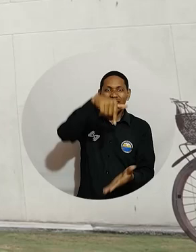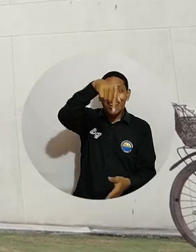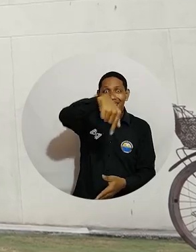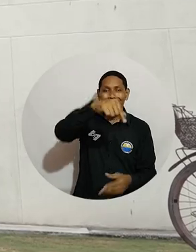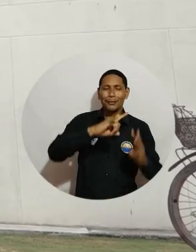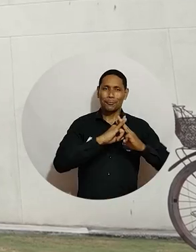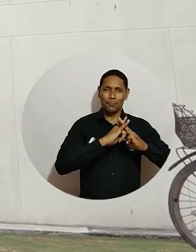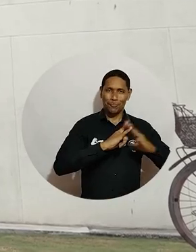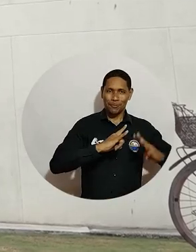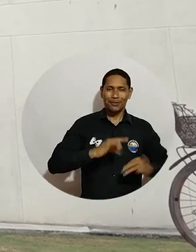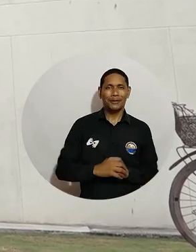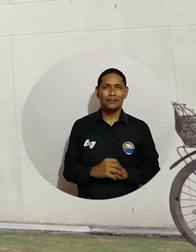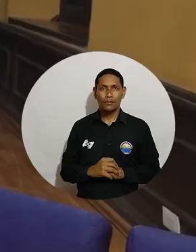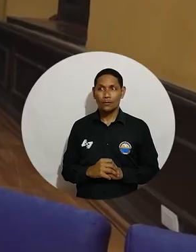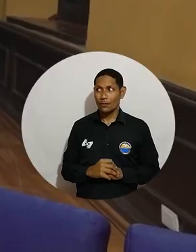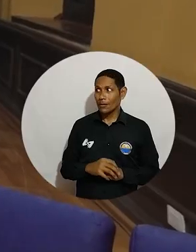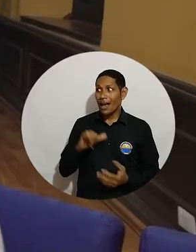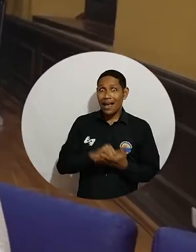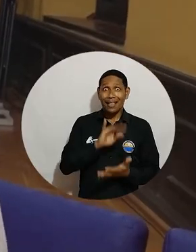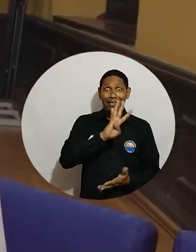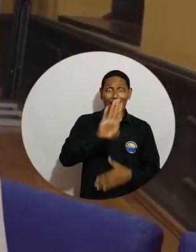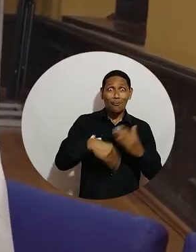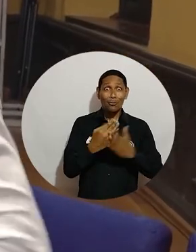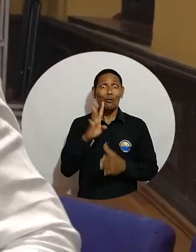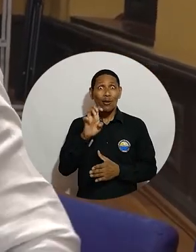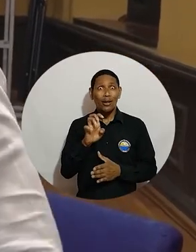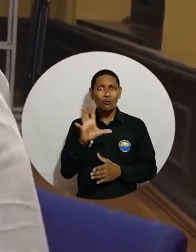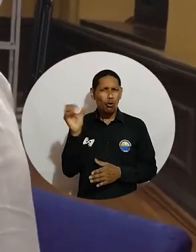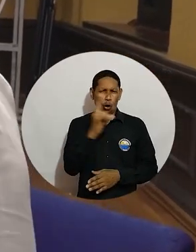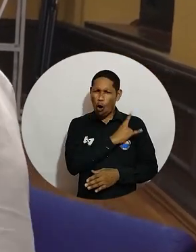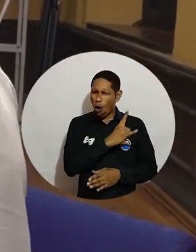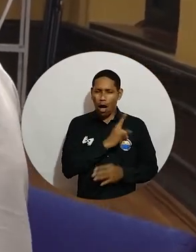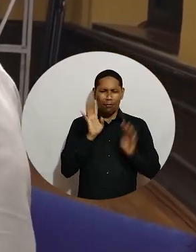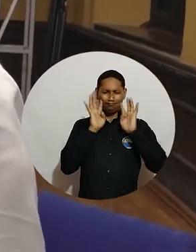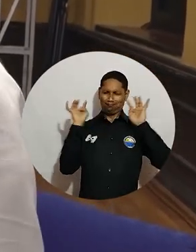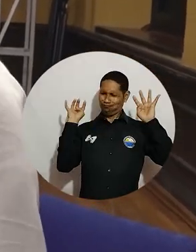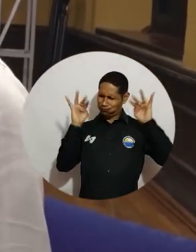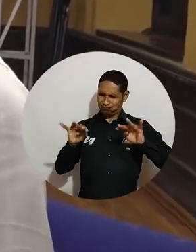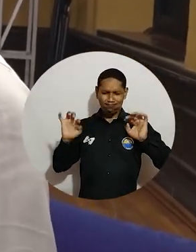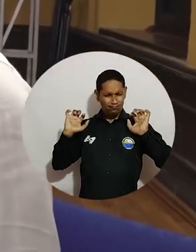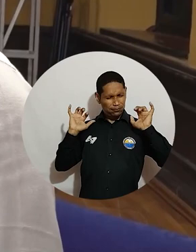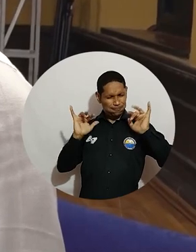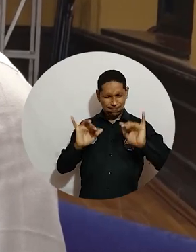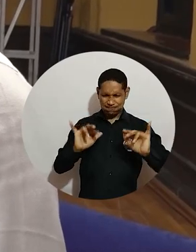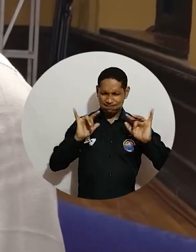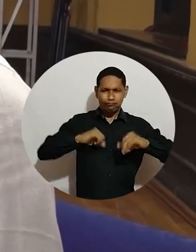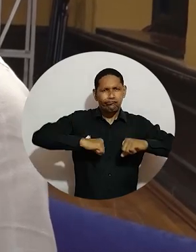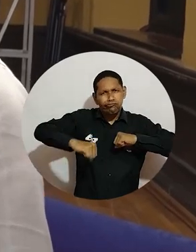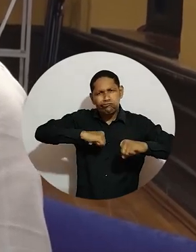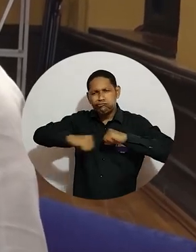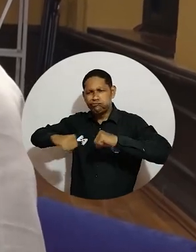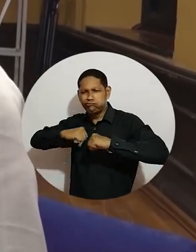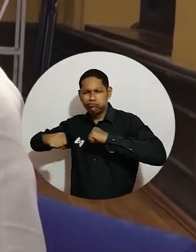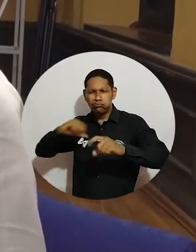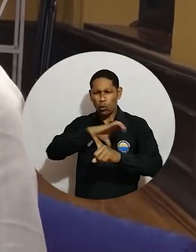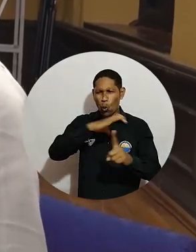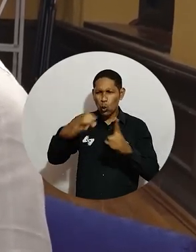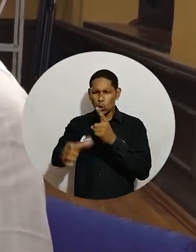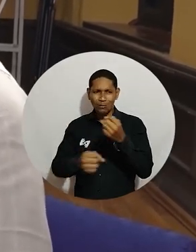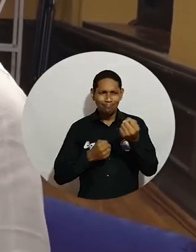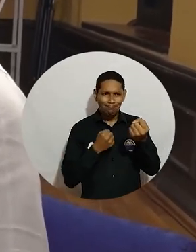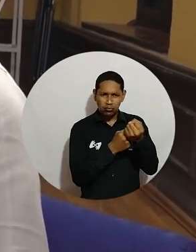Unimagdalena. Y queremos que en esos días la universidad se vuelque completa a ser epicentro de la actividad